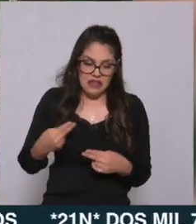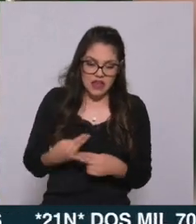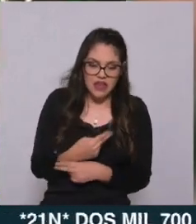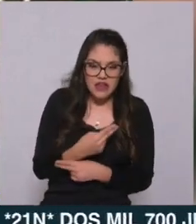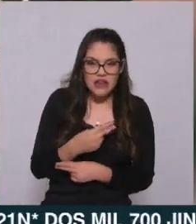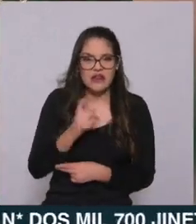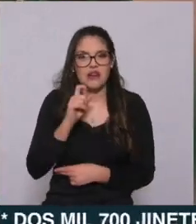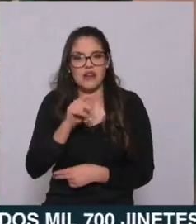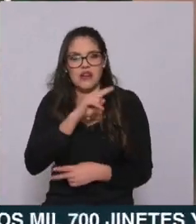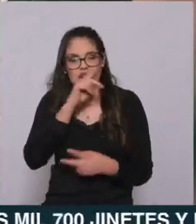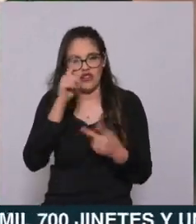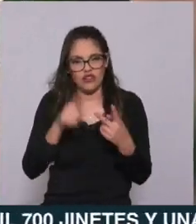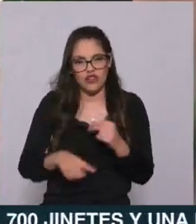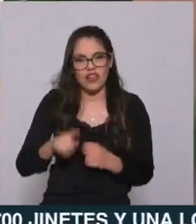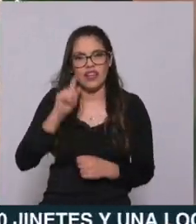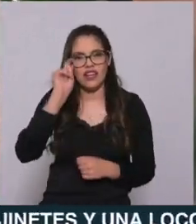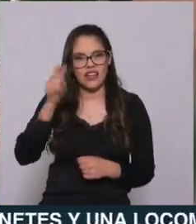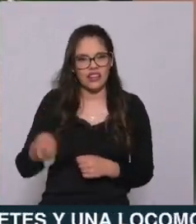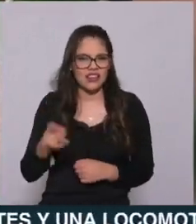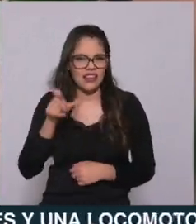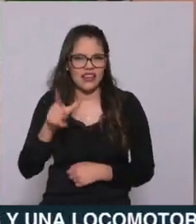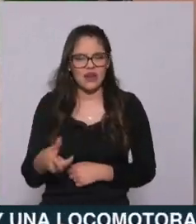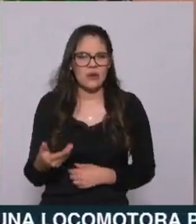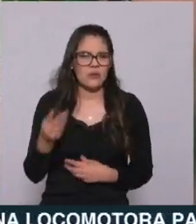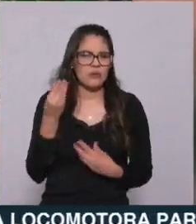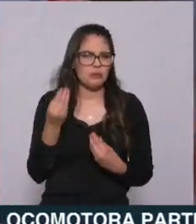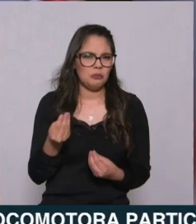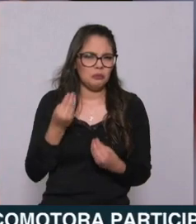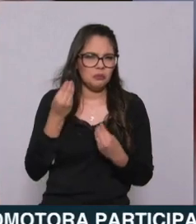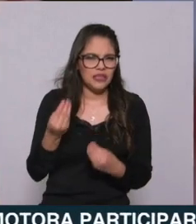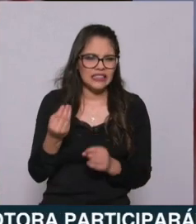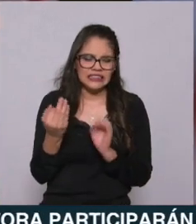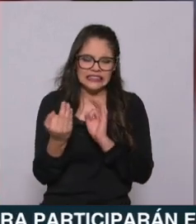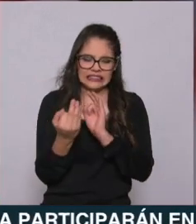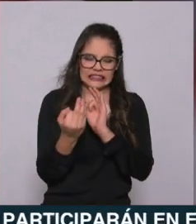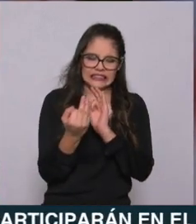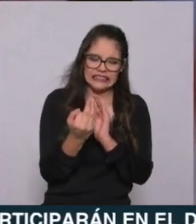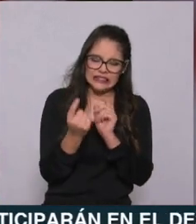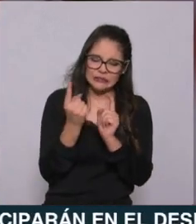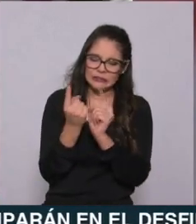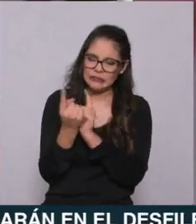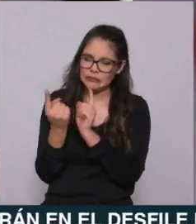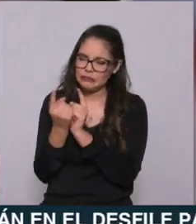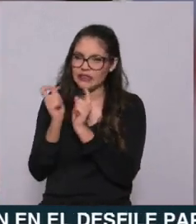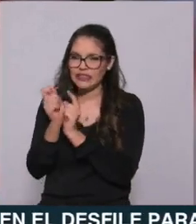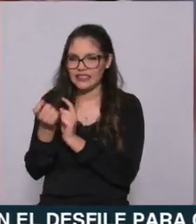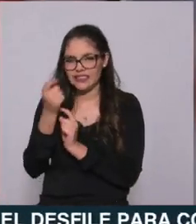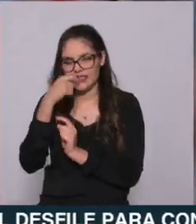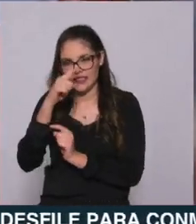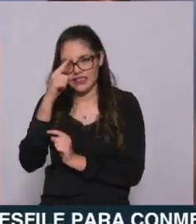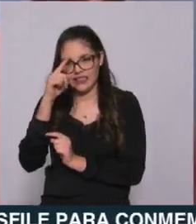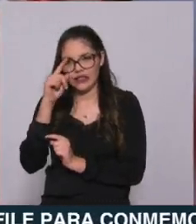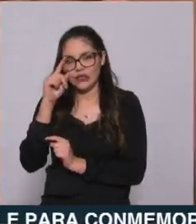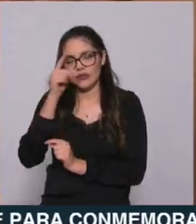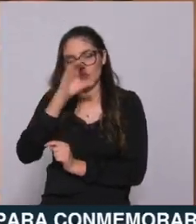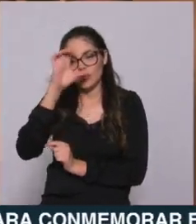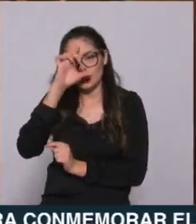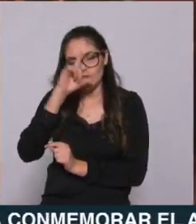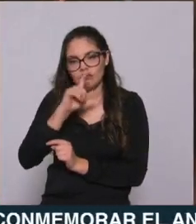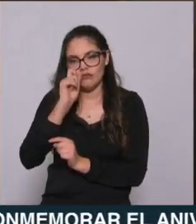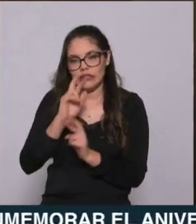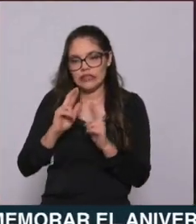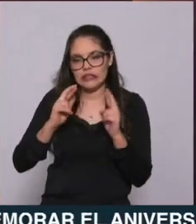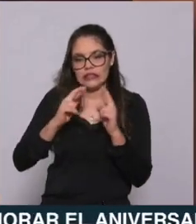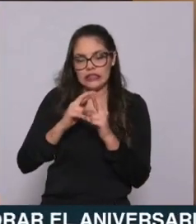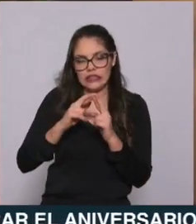opulencia, en segundo lugar porque es muy allegado a lo que es la religión católica, y de hecho el día de